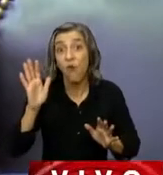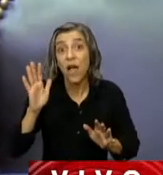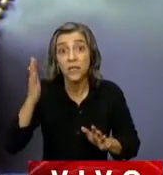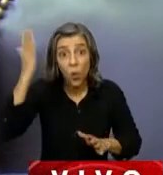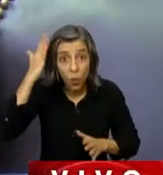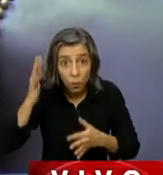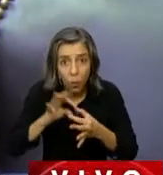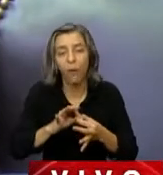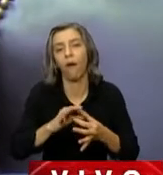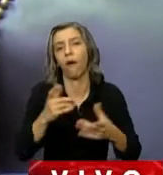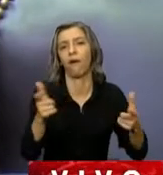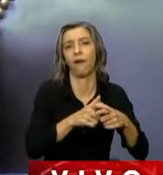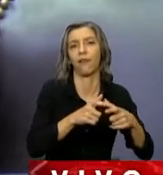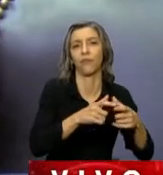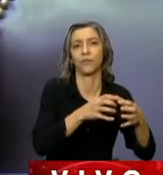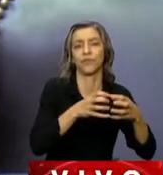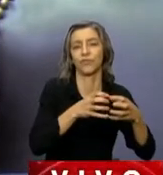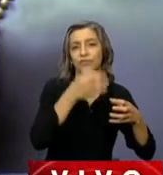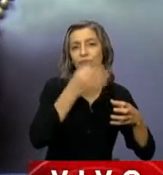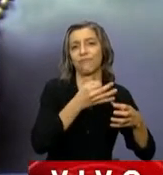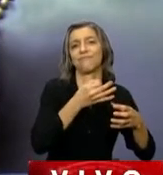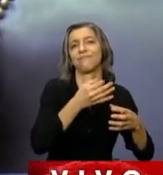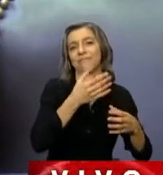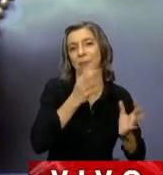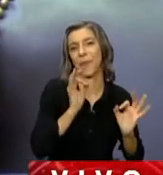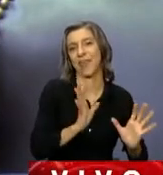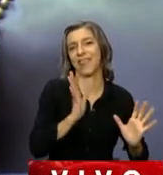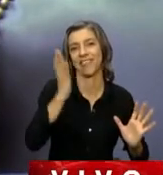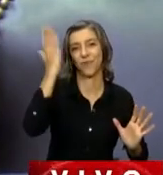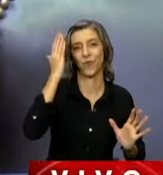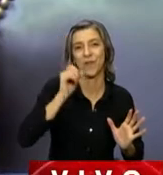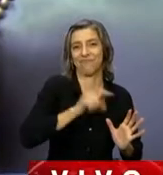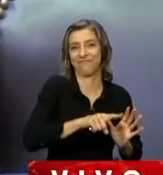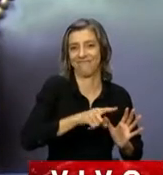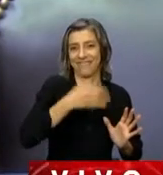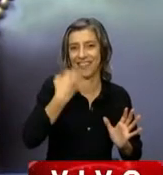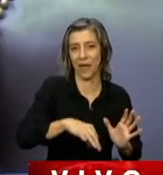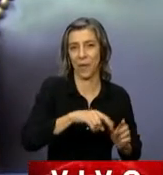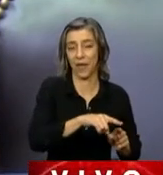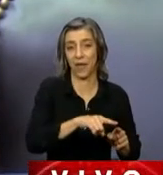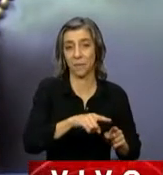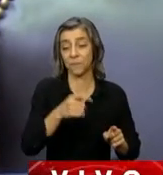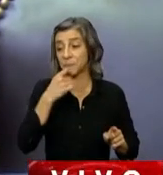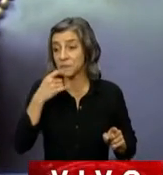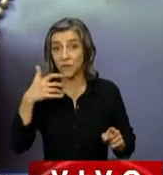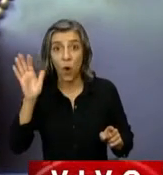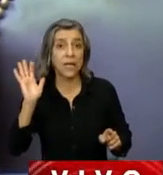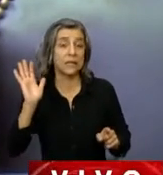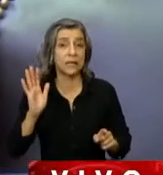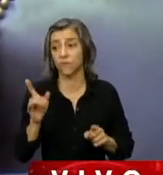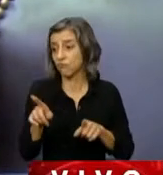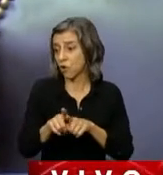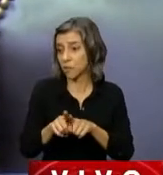discutido seguramente muchas propuestas interesantes, como por ejemplo la que acaba de hacer en este recinto